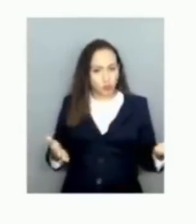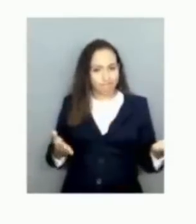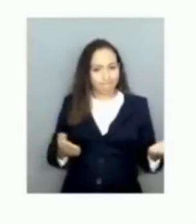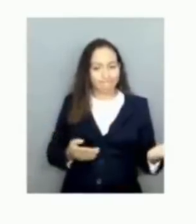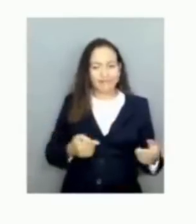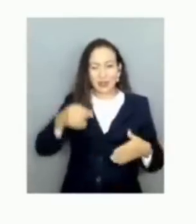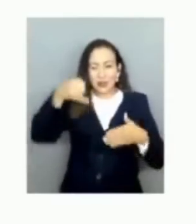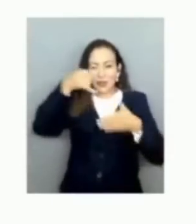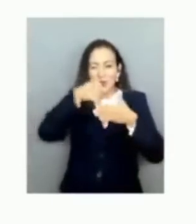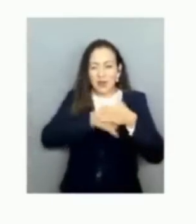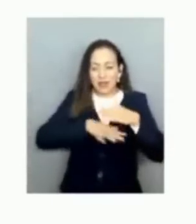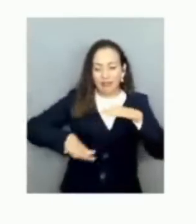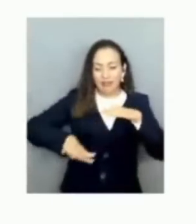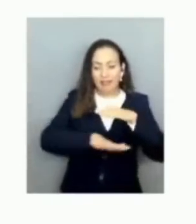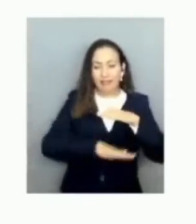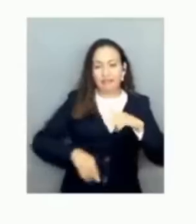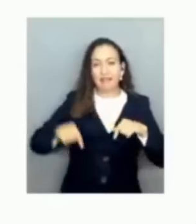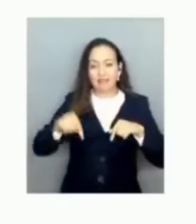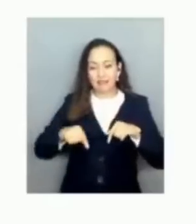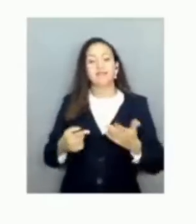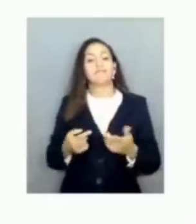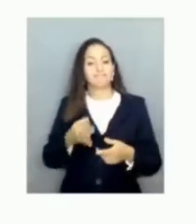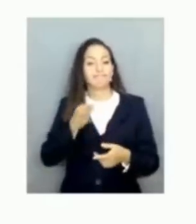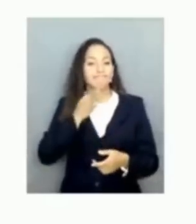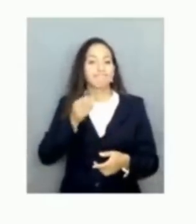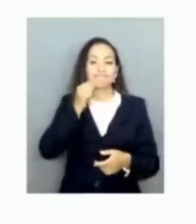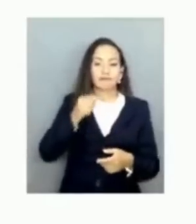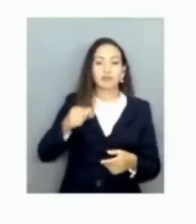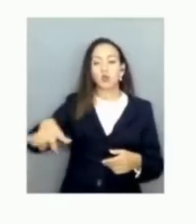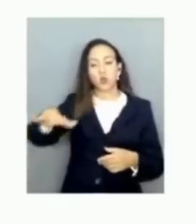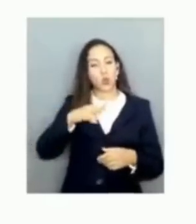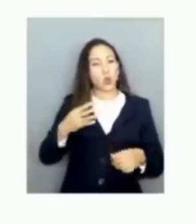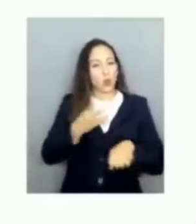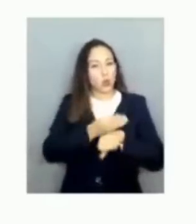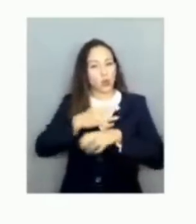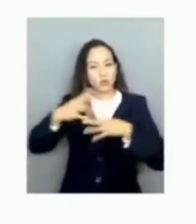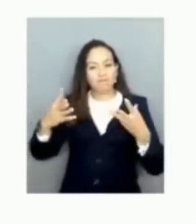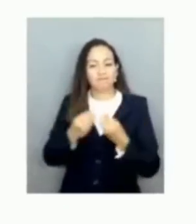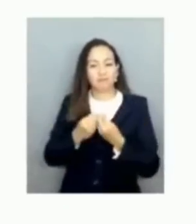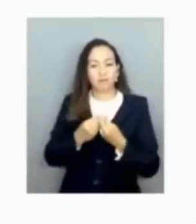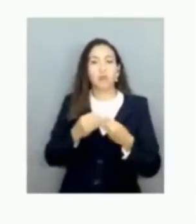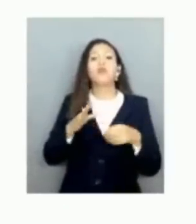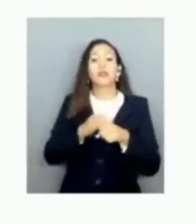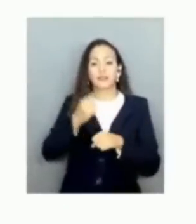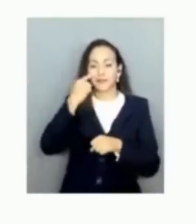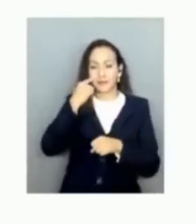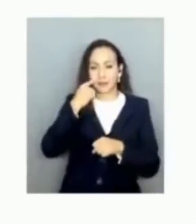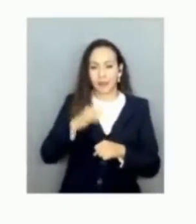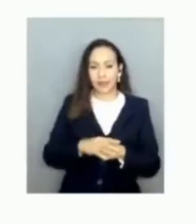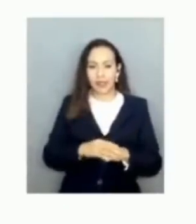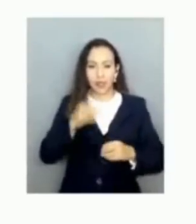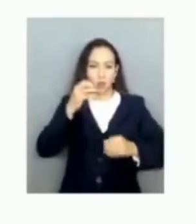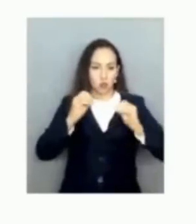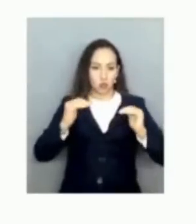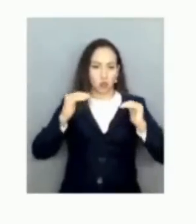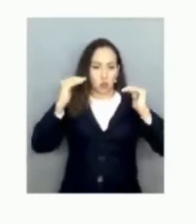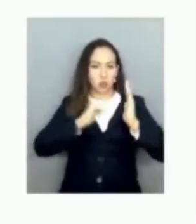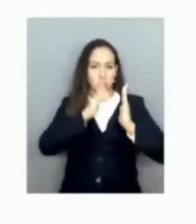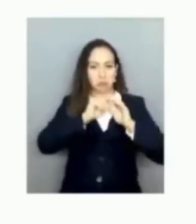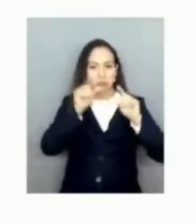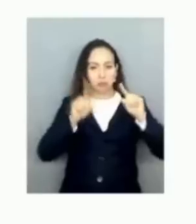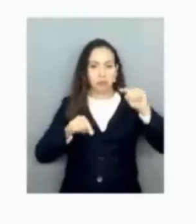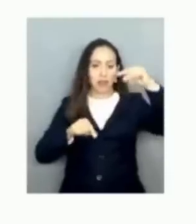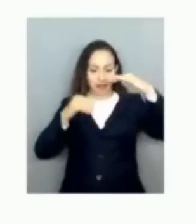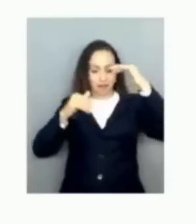presidente le contesta, ya respondió nuevamente Norma Piña. Amigos y amigas, así